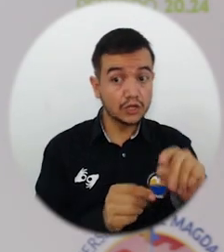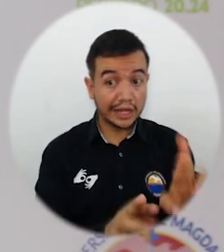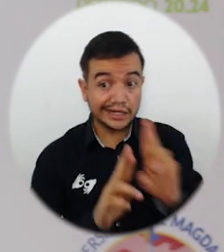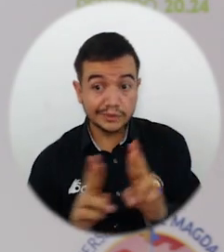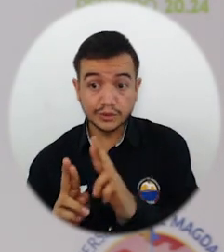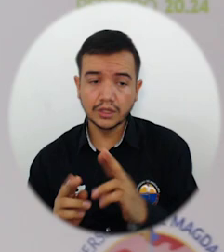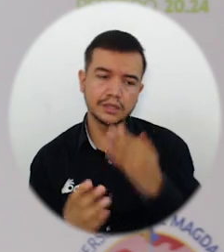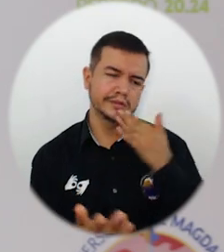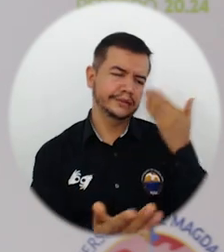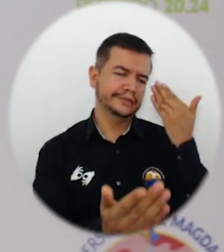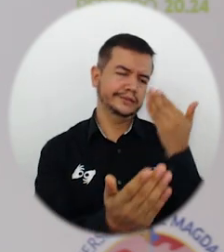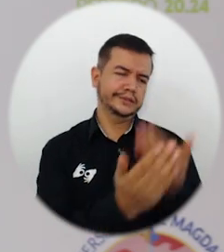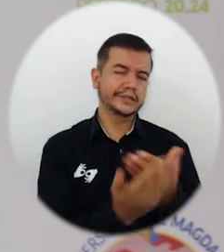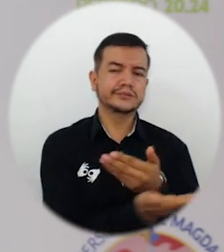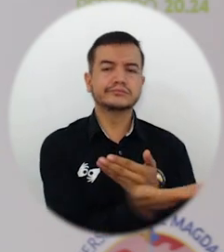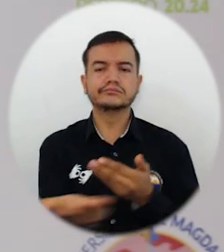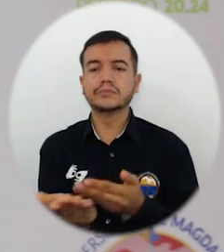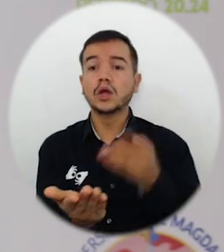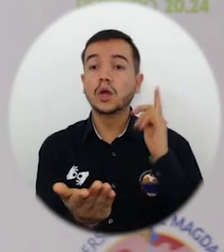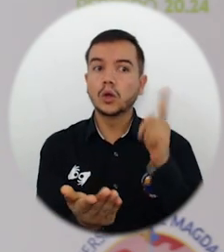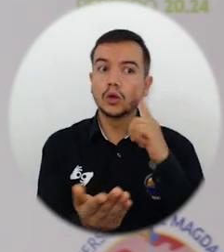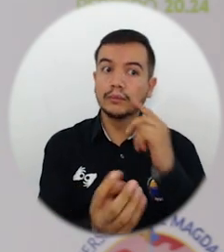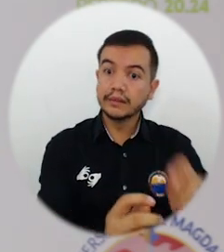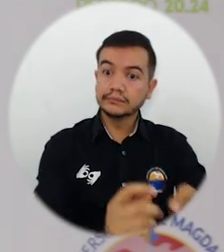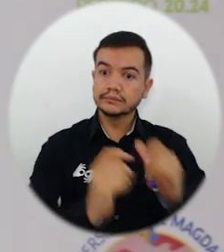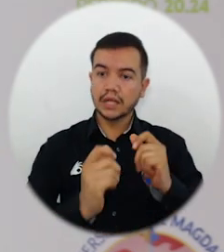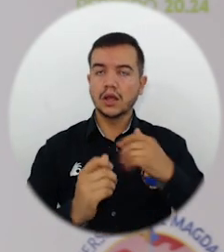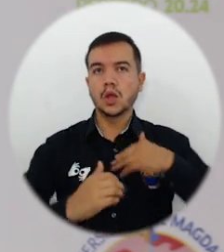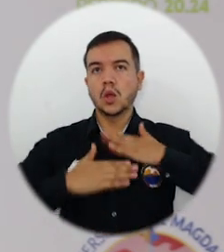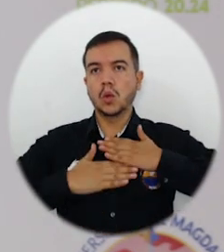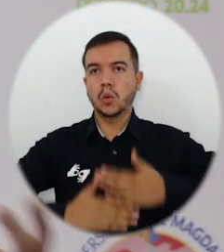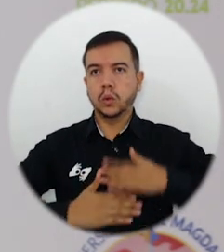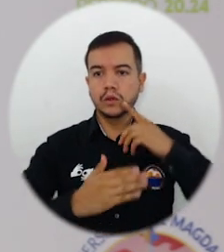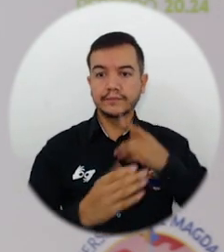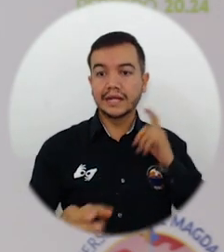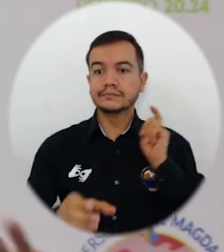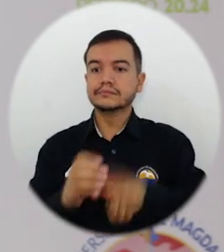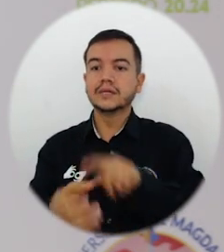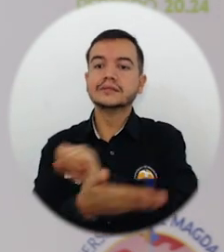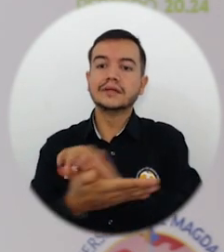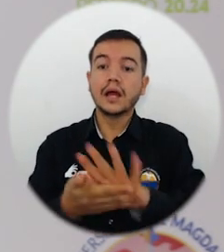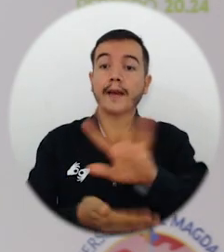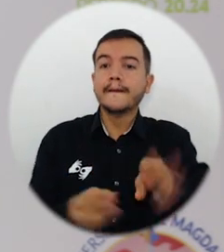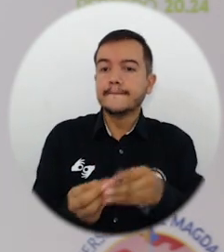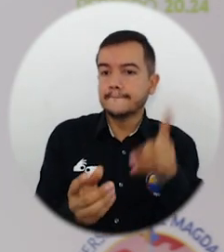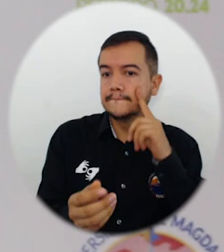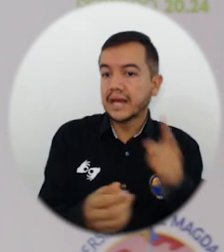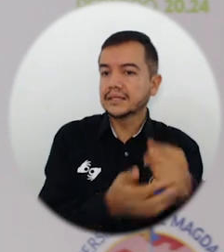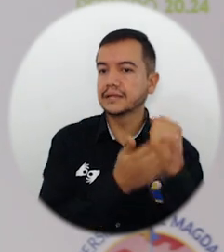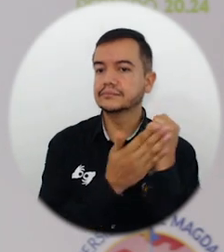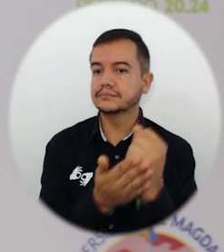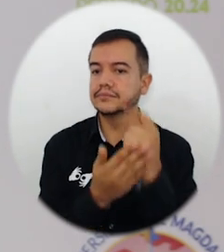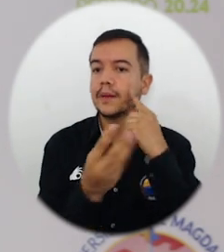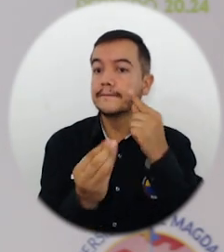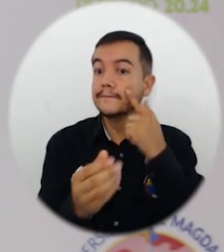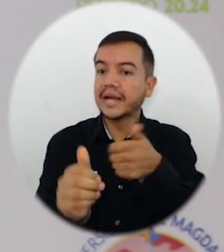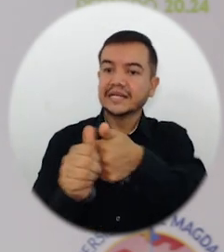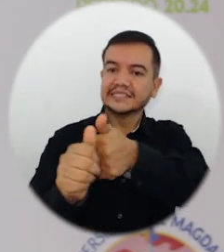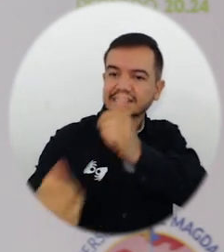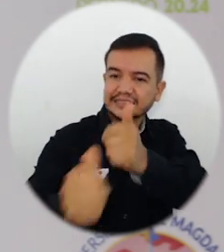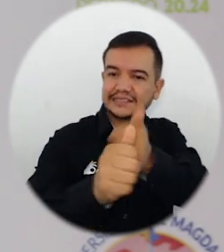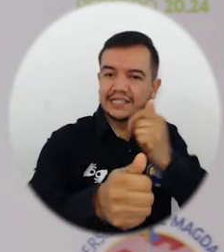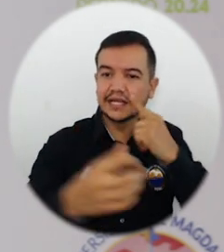porque hay aportes muy importantes, no solo para alivio de matrícula cero, sino también para tener sedes digitales para ayudar en conectividad. Por